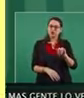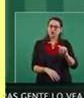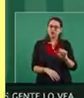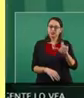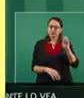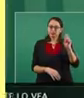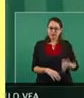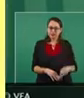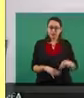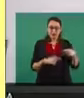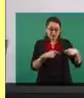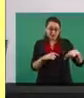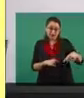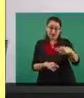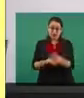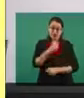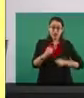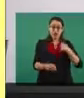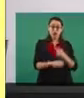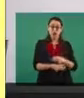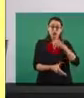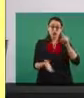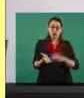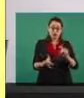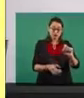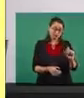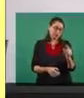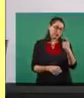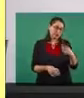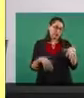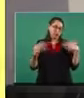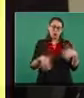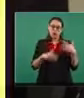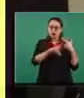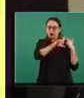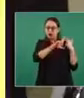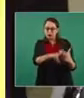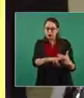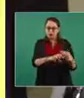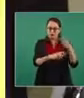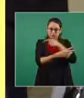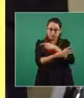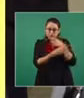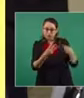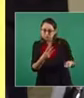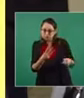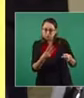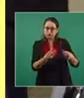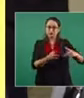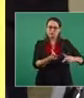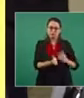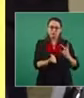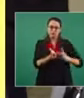2021 es un año especial de conmemoraciones, de